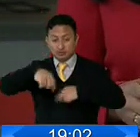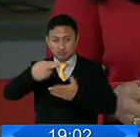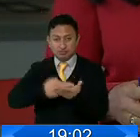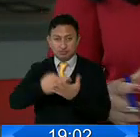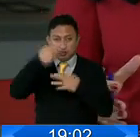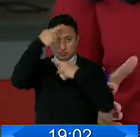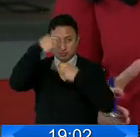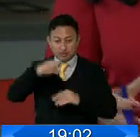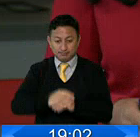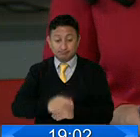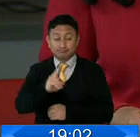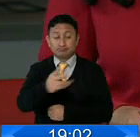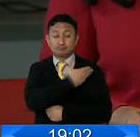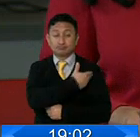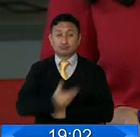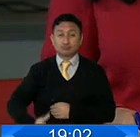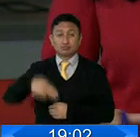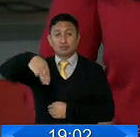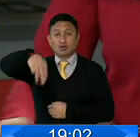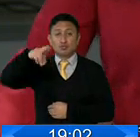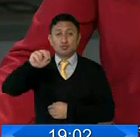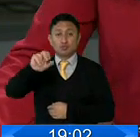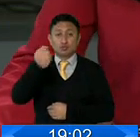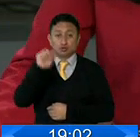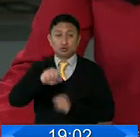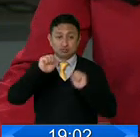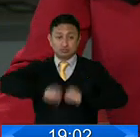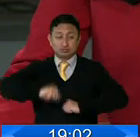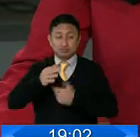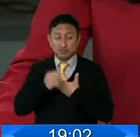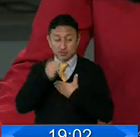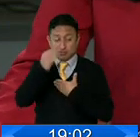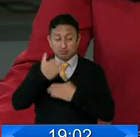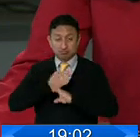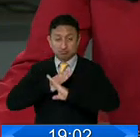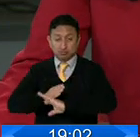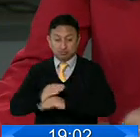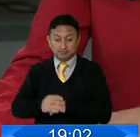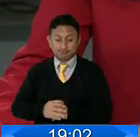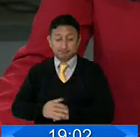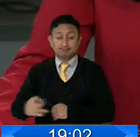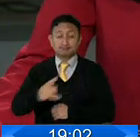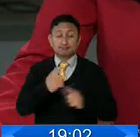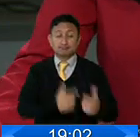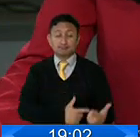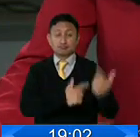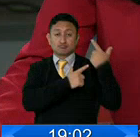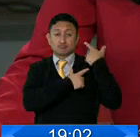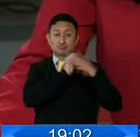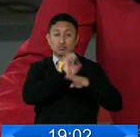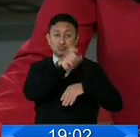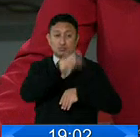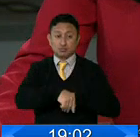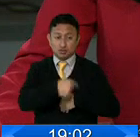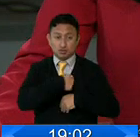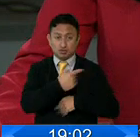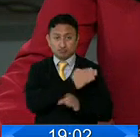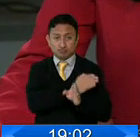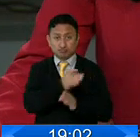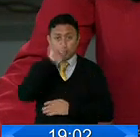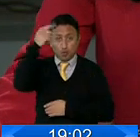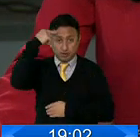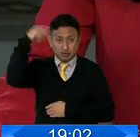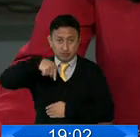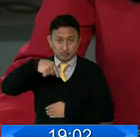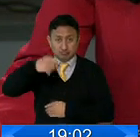cívico, la vicepresidenta María Alejandra Muñoz llamó a enfrentar al COVID-19, mientras que el ejército ecuatoriano recalcó su lealtad al